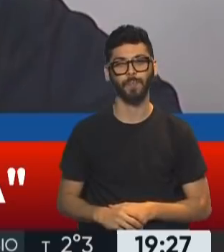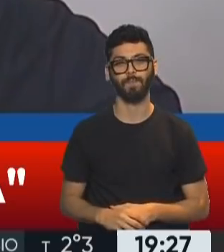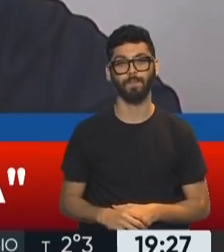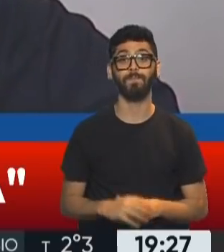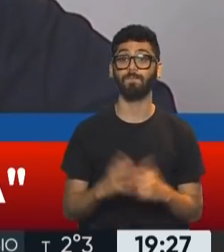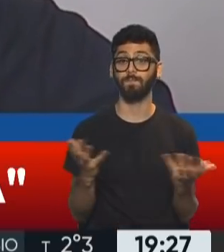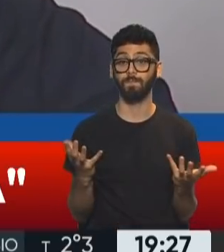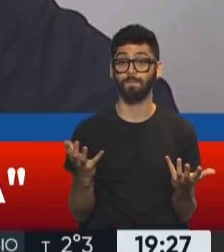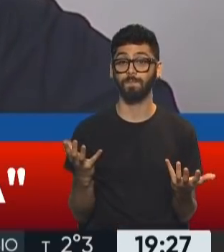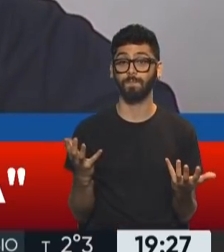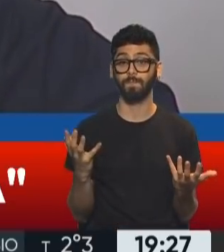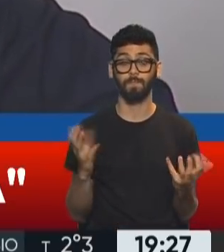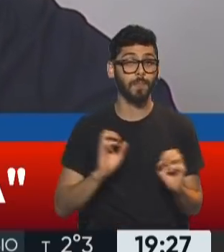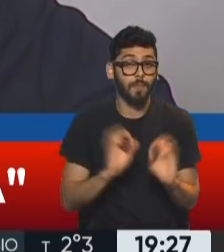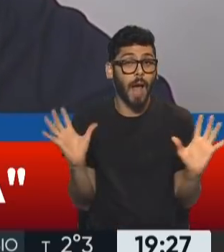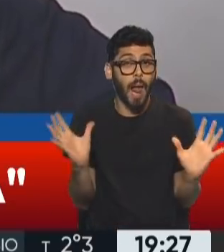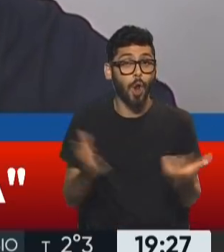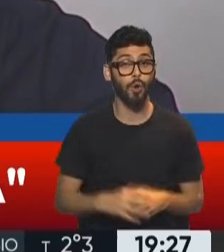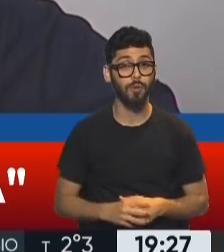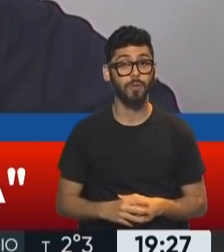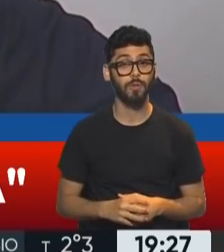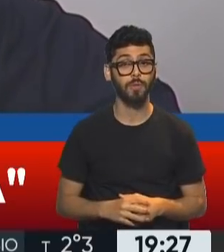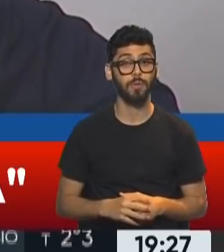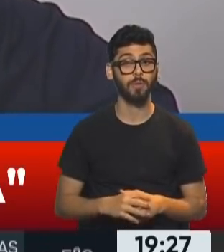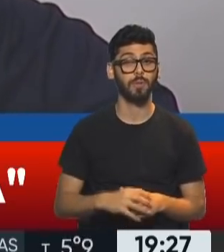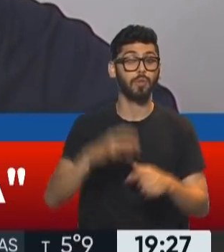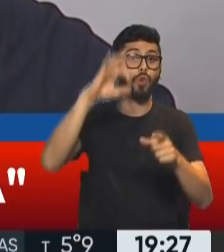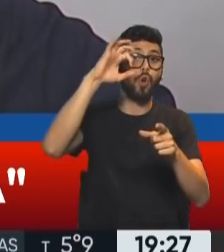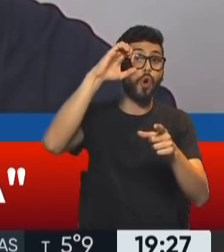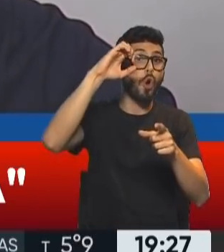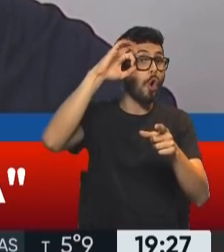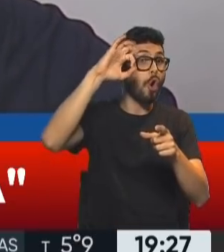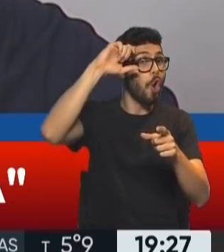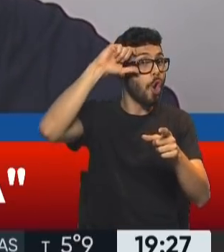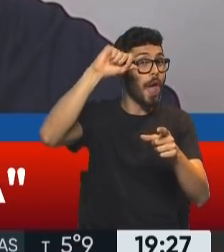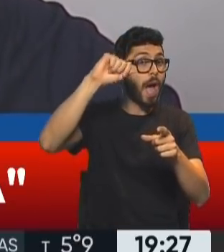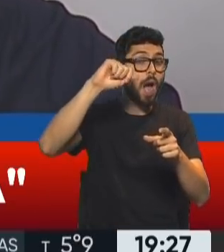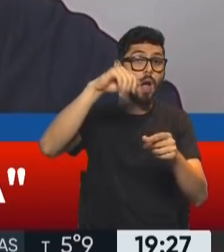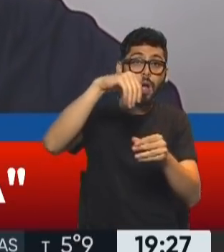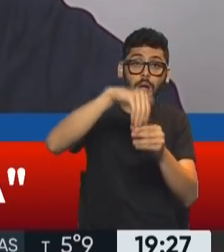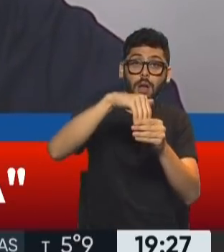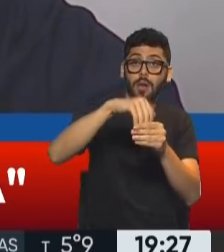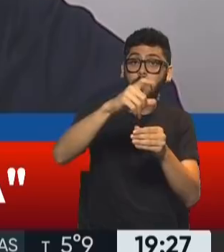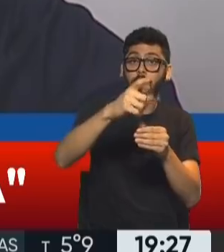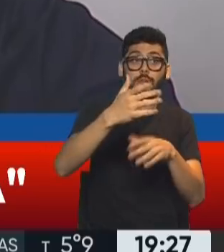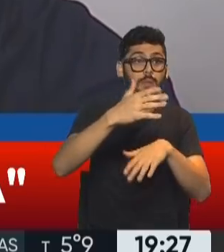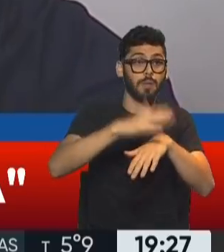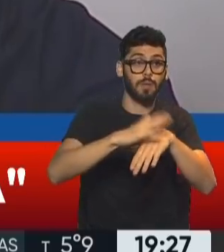es evidente cuál fue la responsabilidad de la OEA en ese resultado.